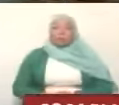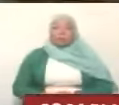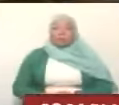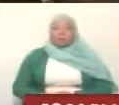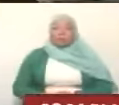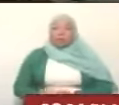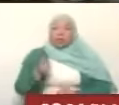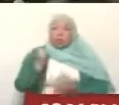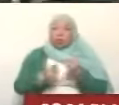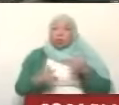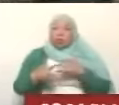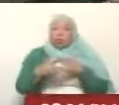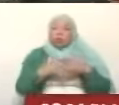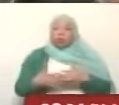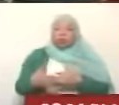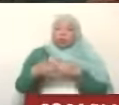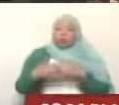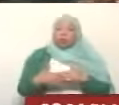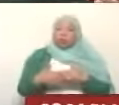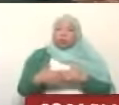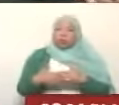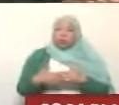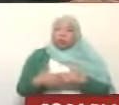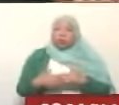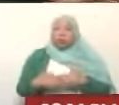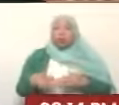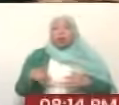La última, presidente. Un poco largo el segmento. Dice,